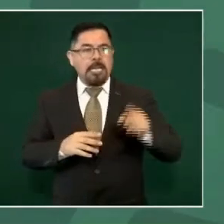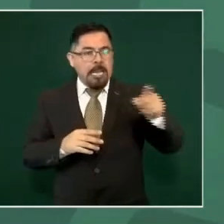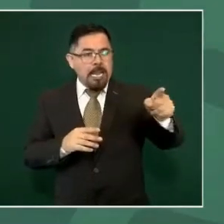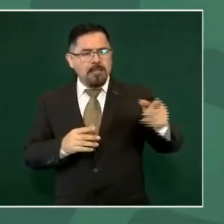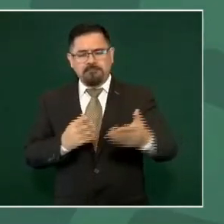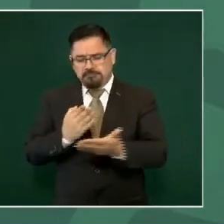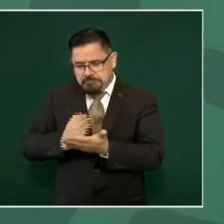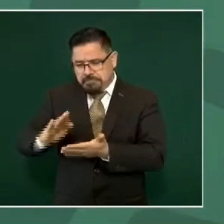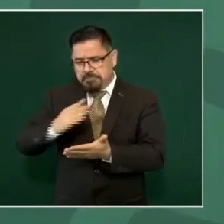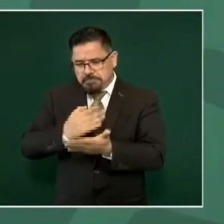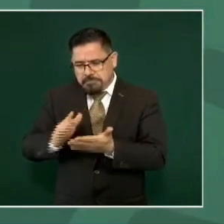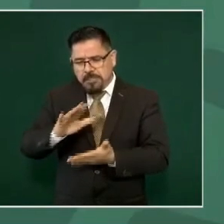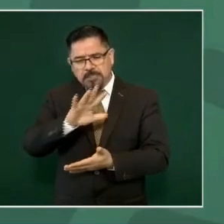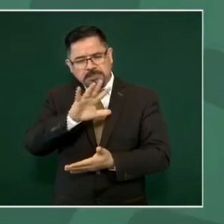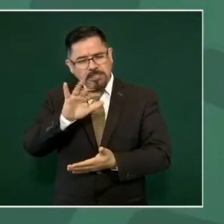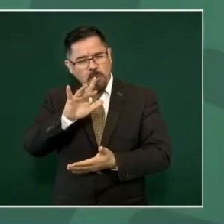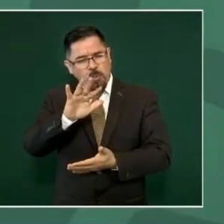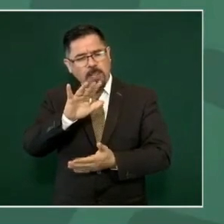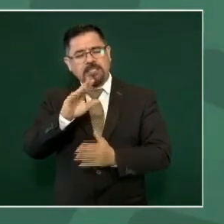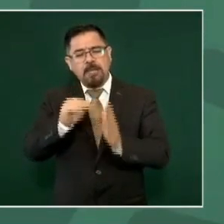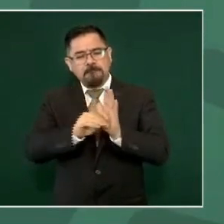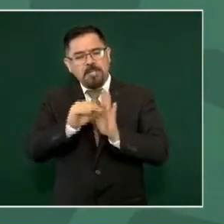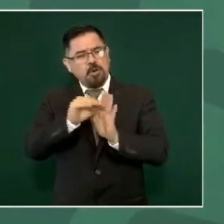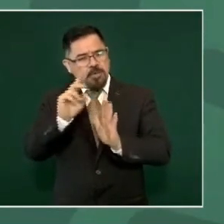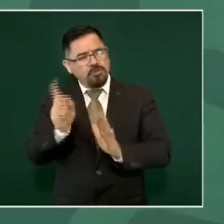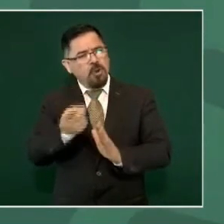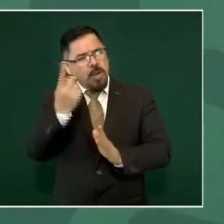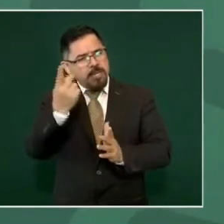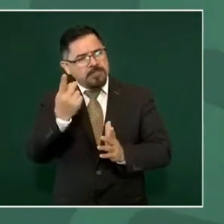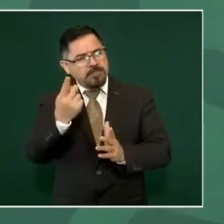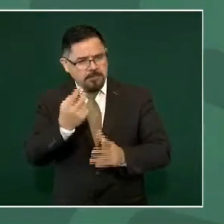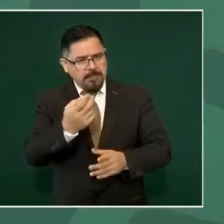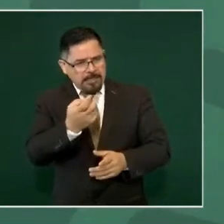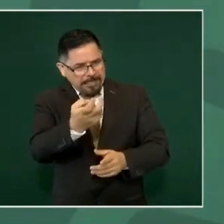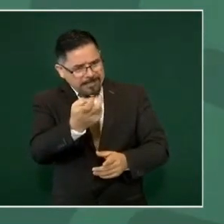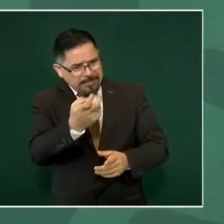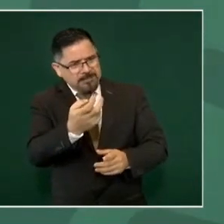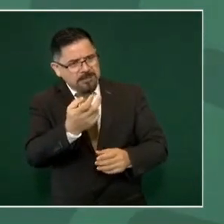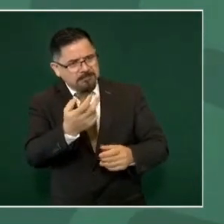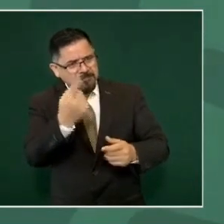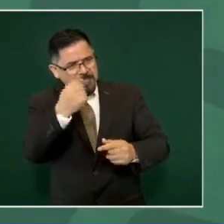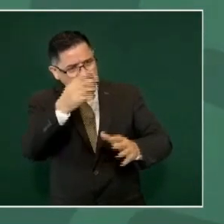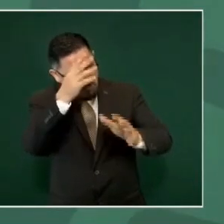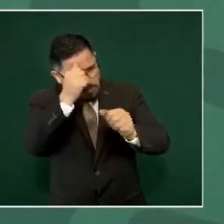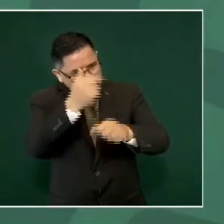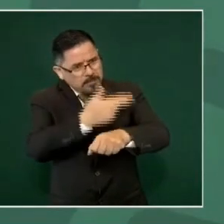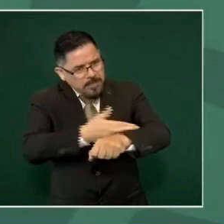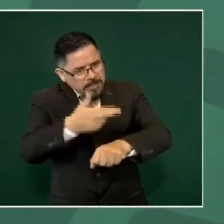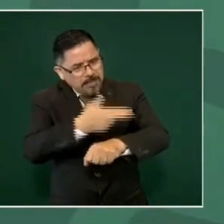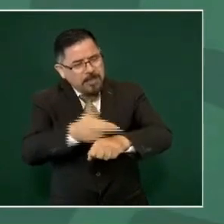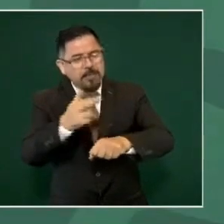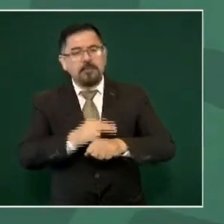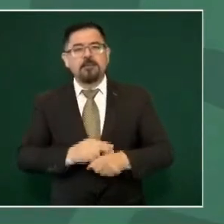Bueno, desde ese entonces la planta